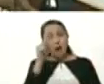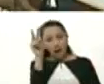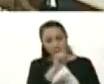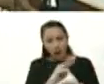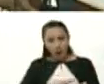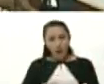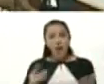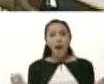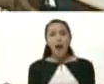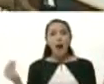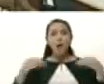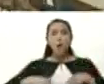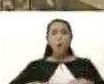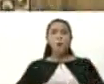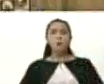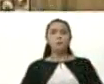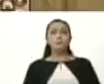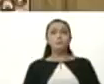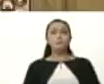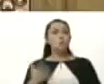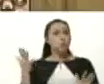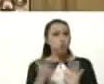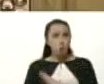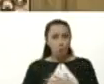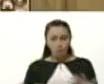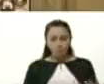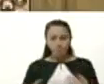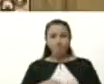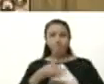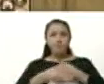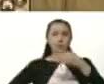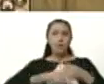acuerdo. Por lo siguiente, fíjense.